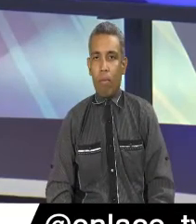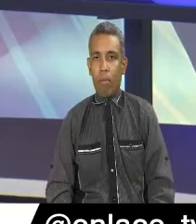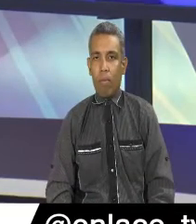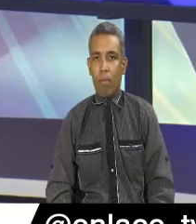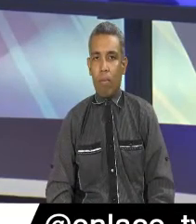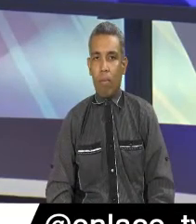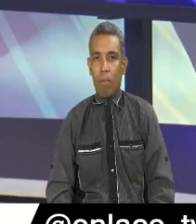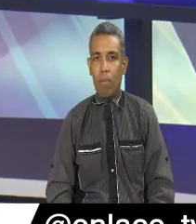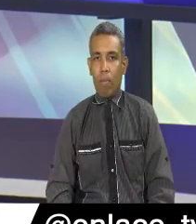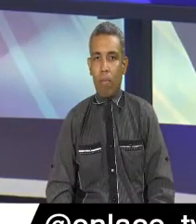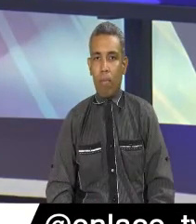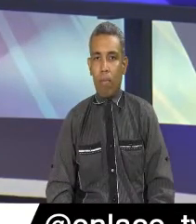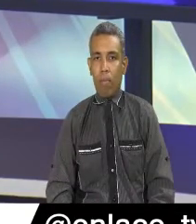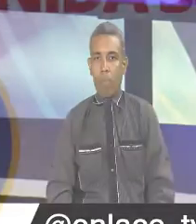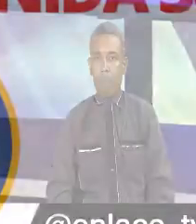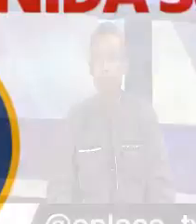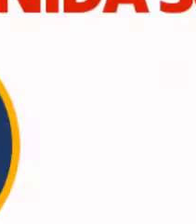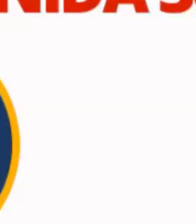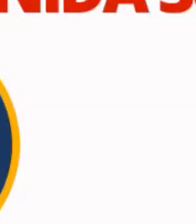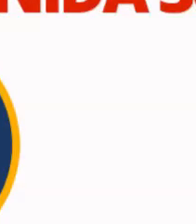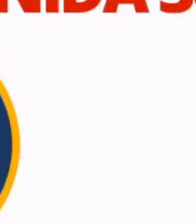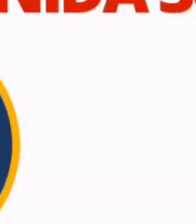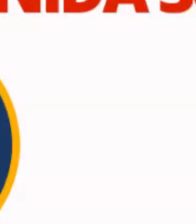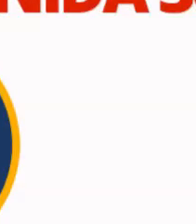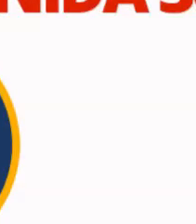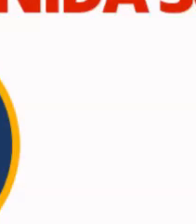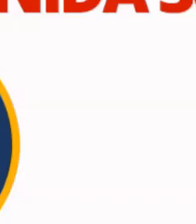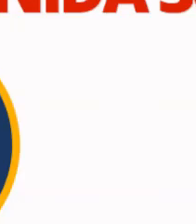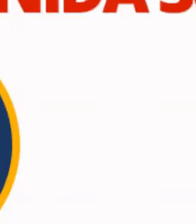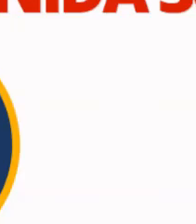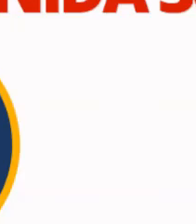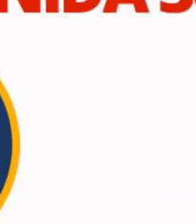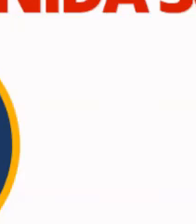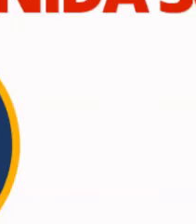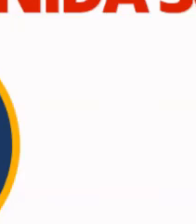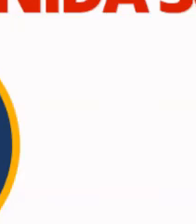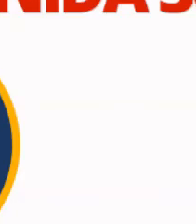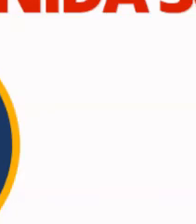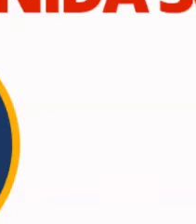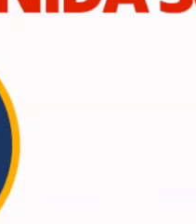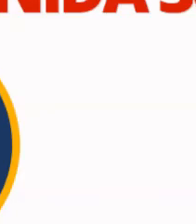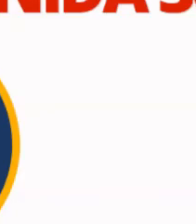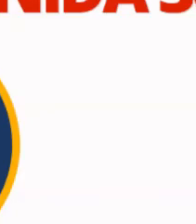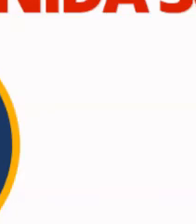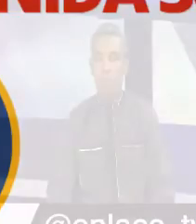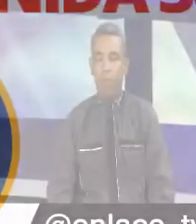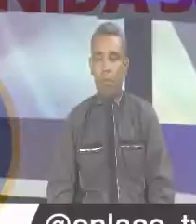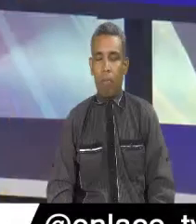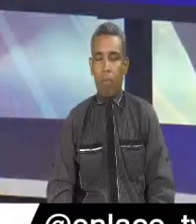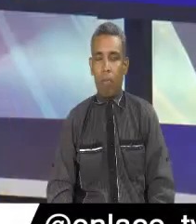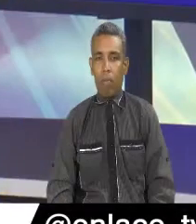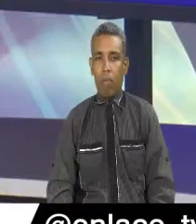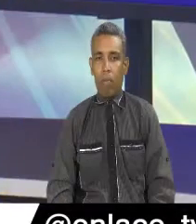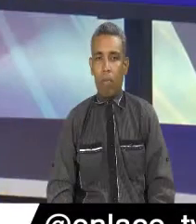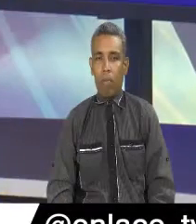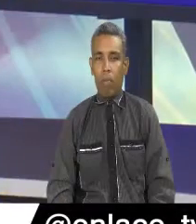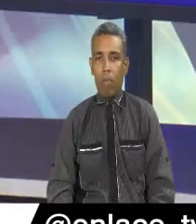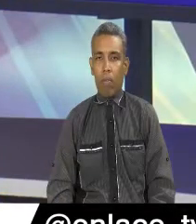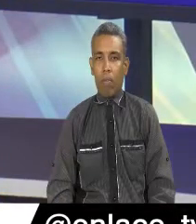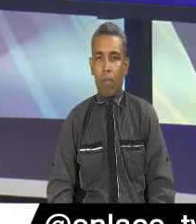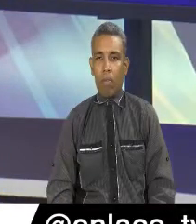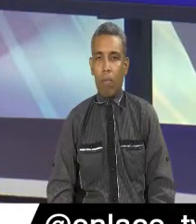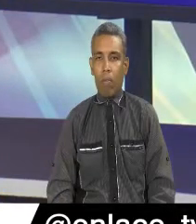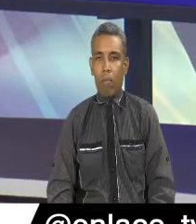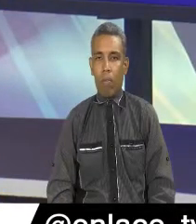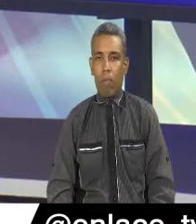les recuerdo, como siempre, Materiales Eléctricos Electrofer ilumina tu vida ahora también en su nueva sede en la Avenida 36. Los